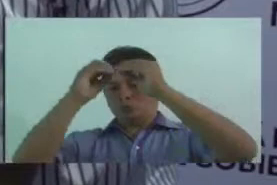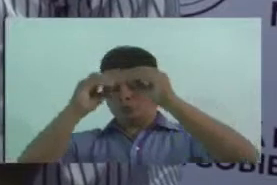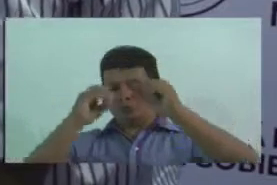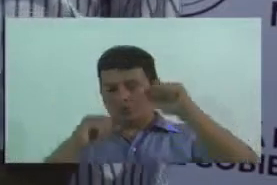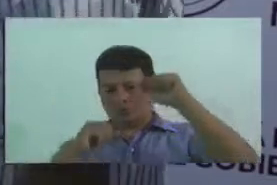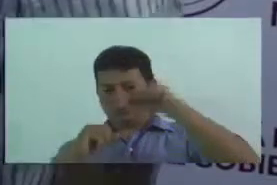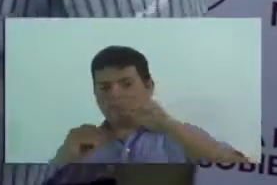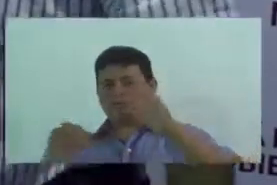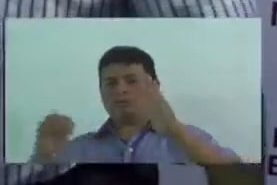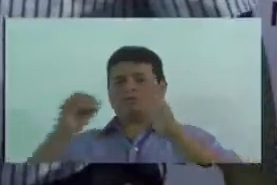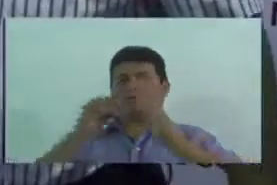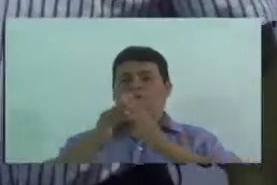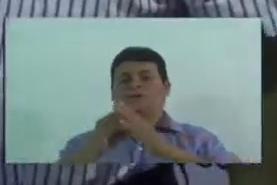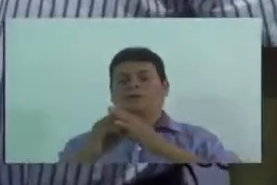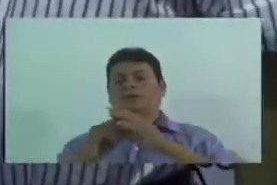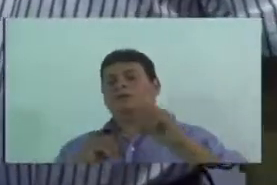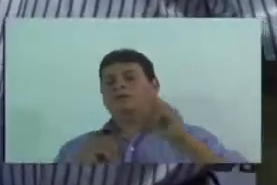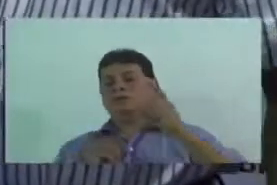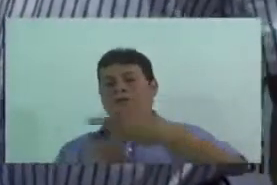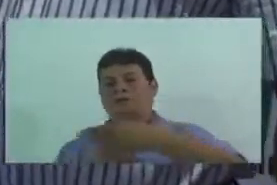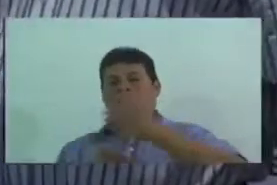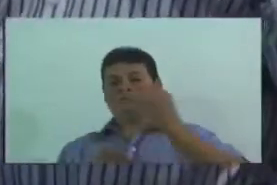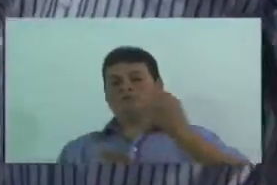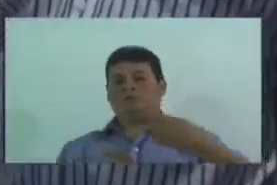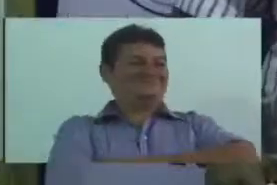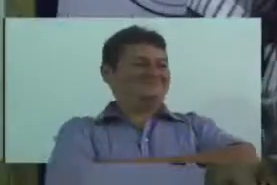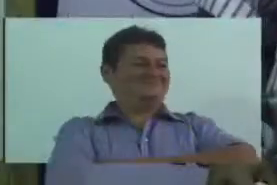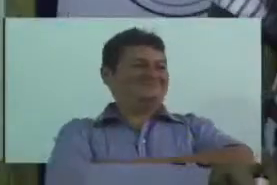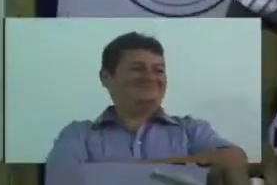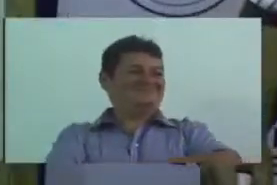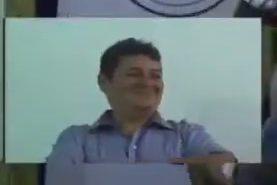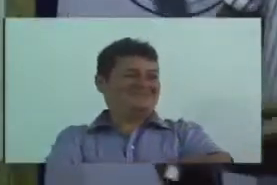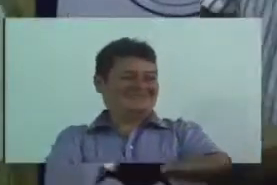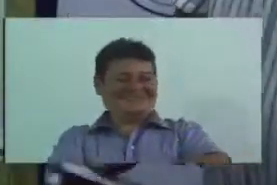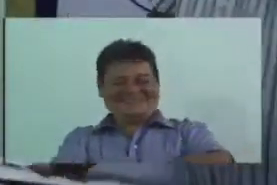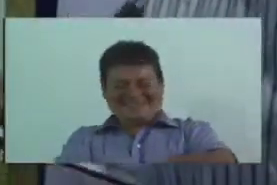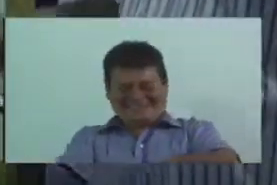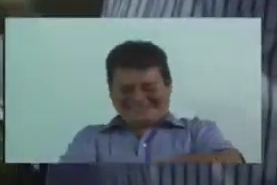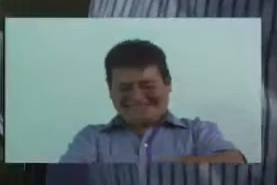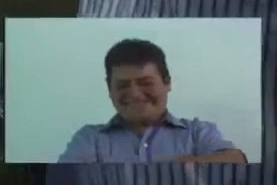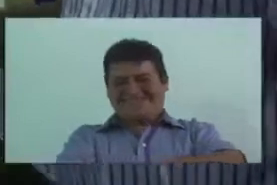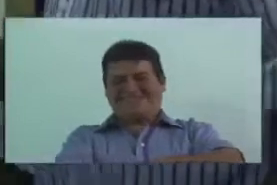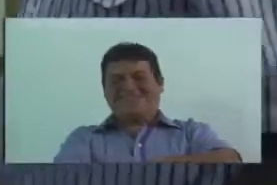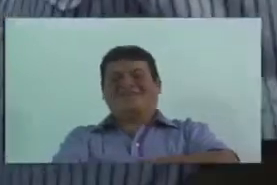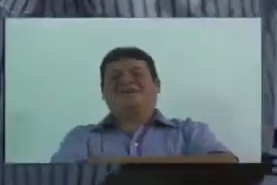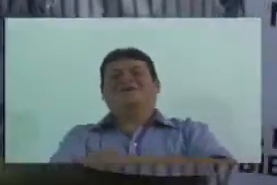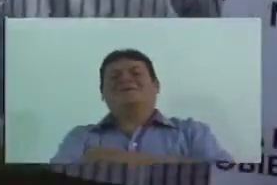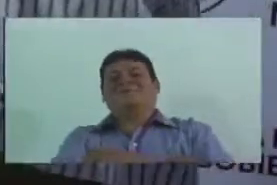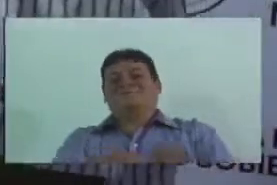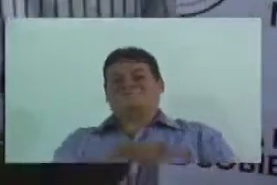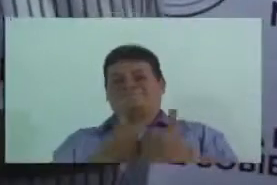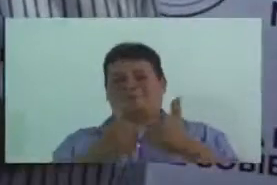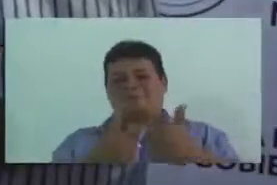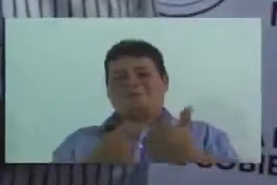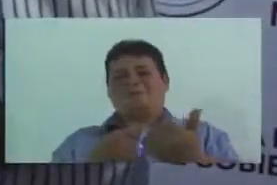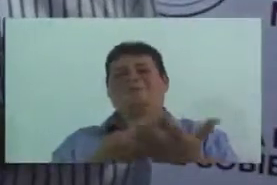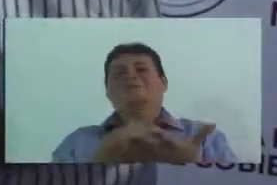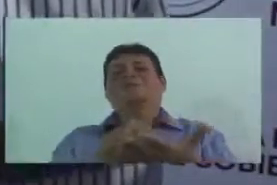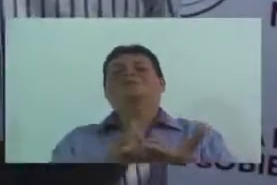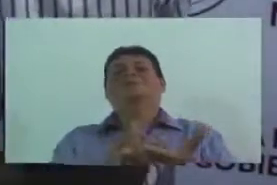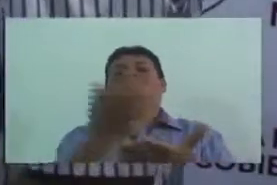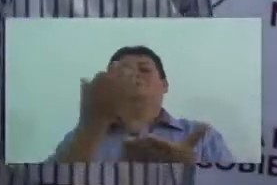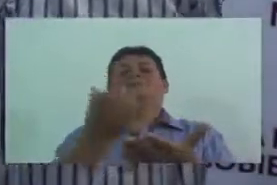130 grados sexagesimales. Muy bien, trazado de un ángulo. Como en este